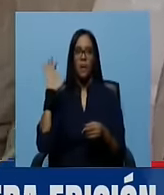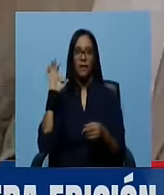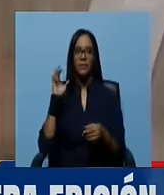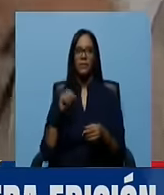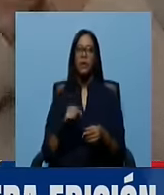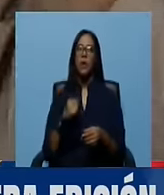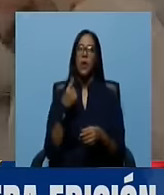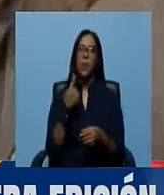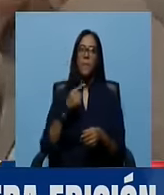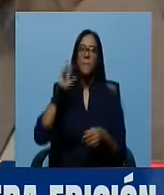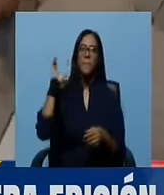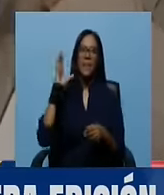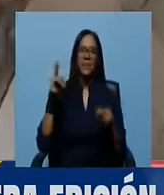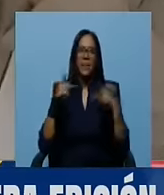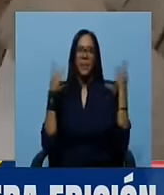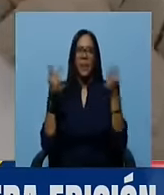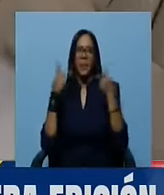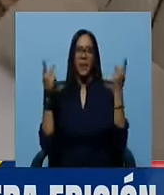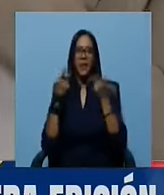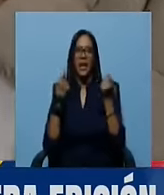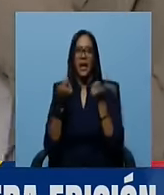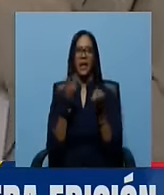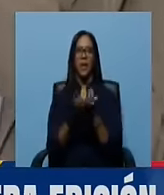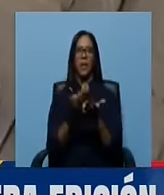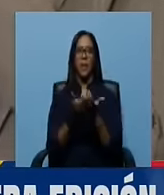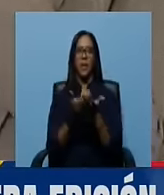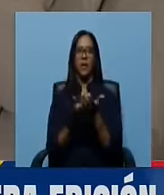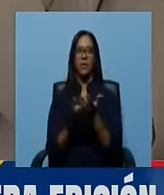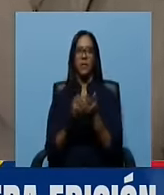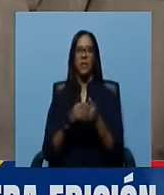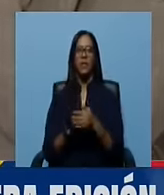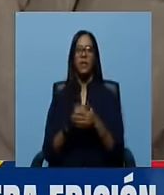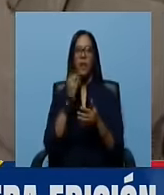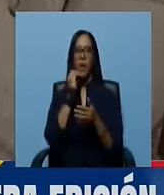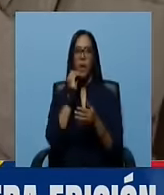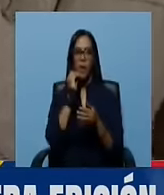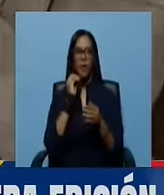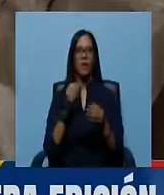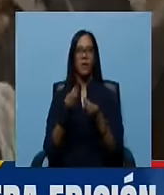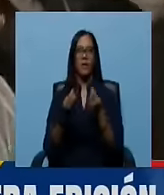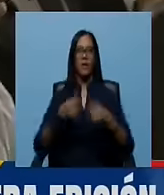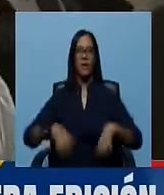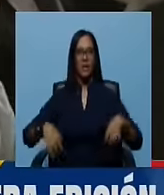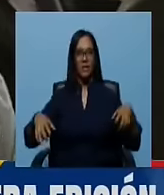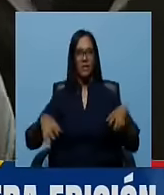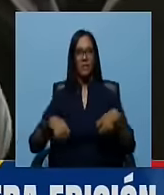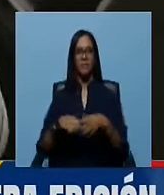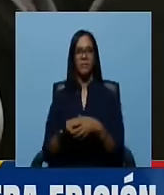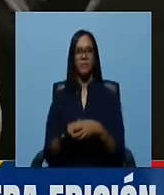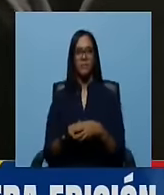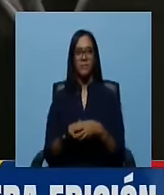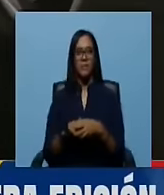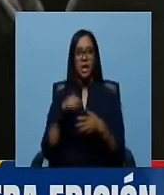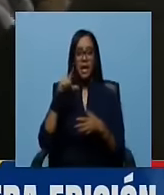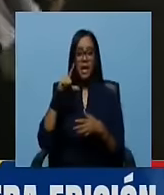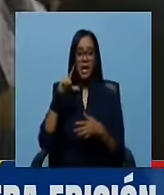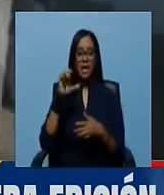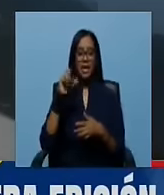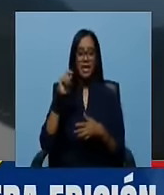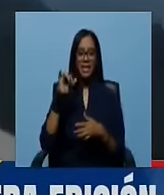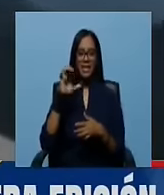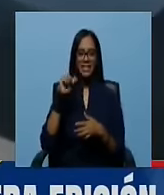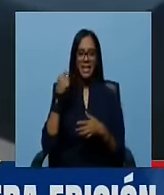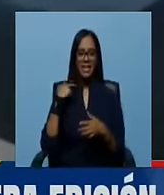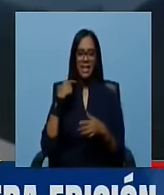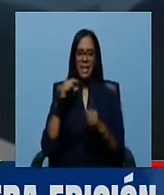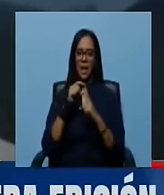de prosperidad económica, de generación de riqueza. Leticia, tienes la